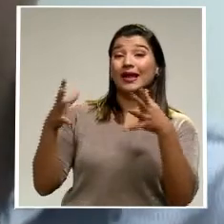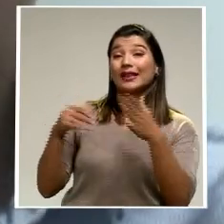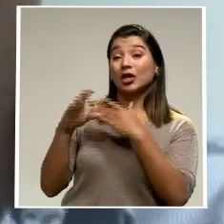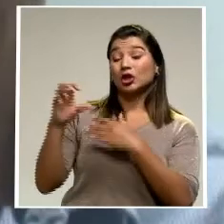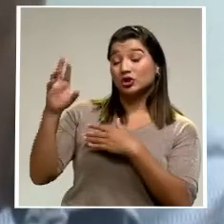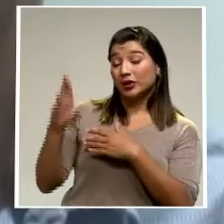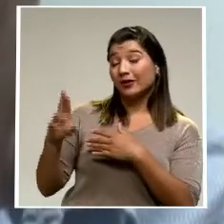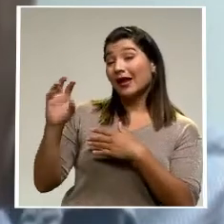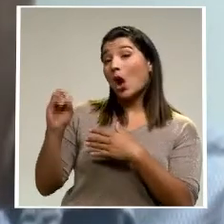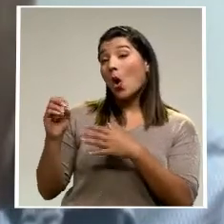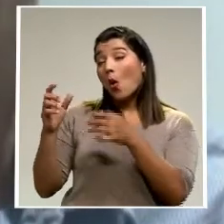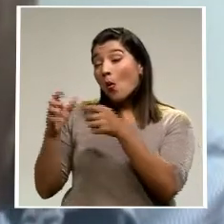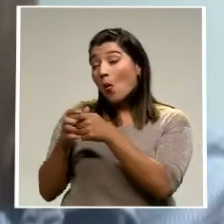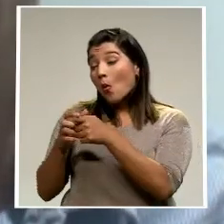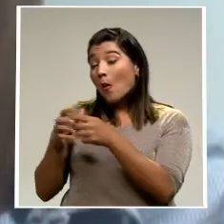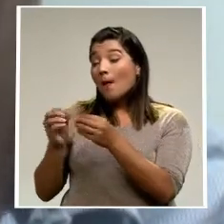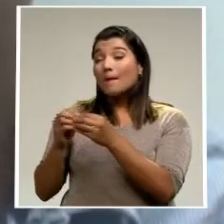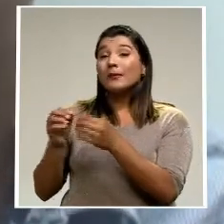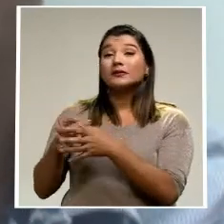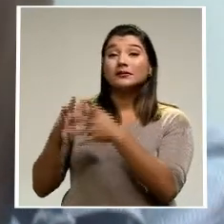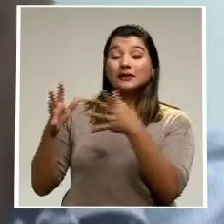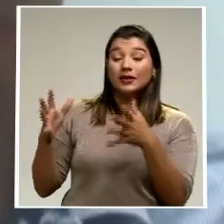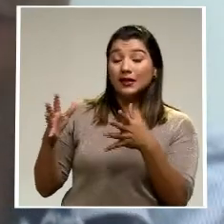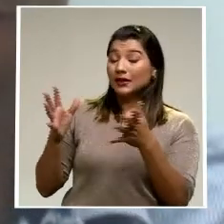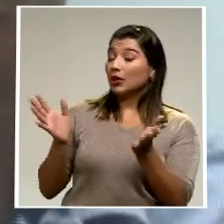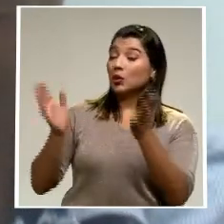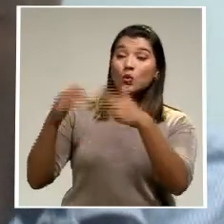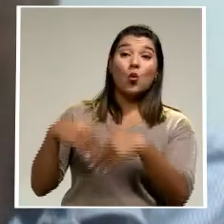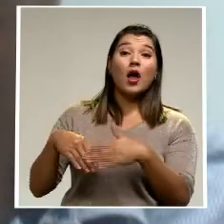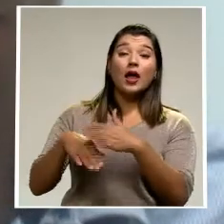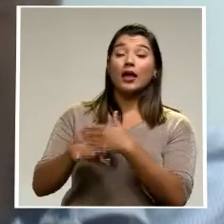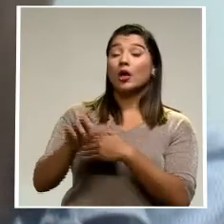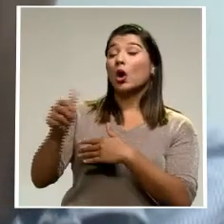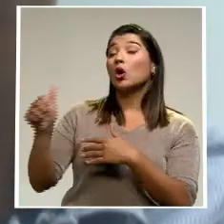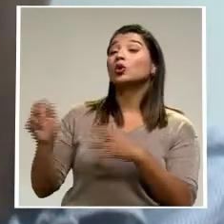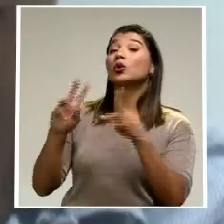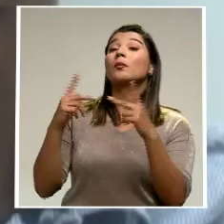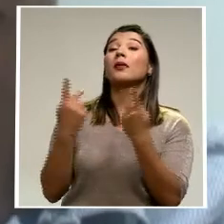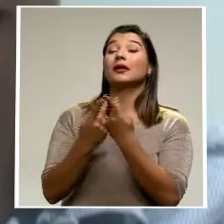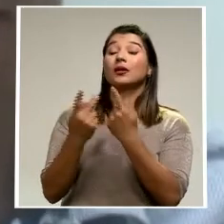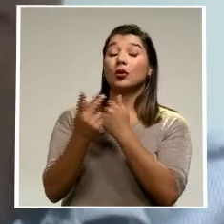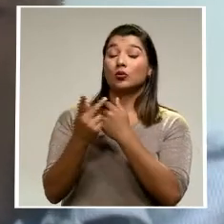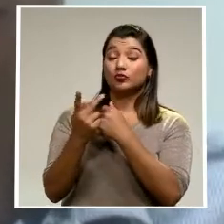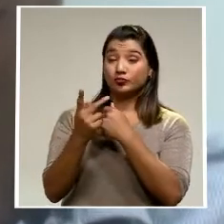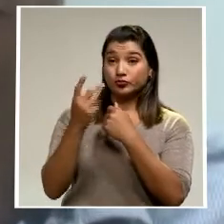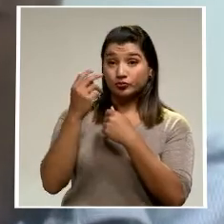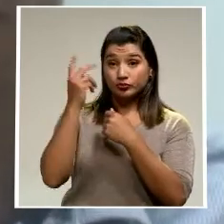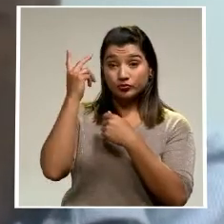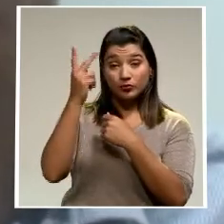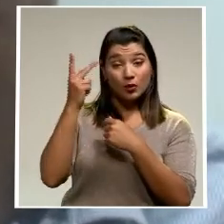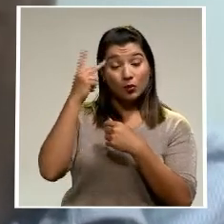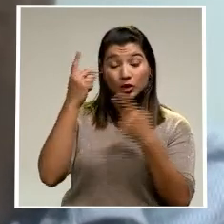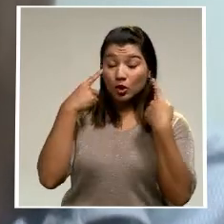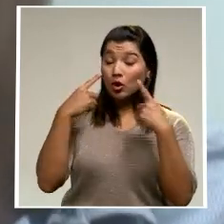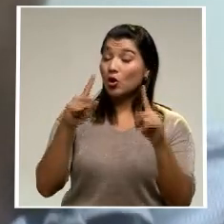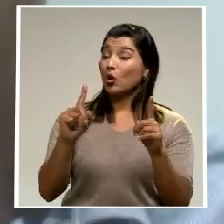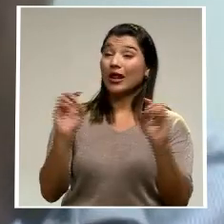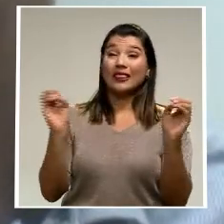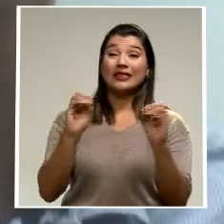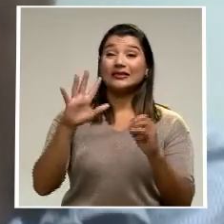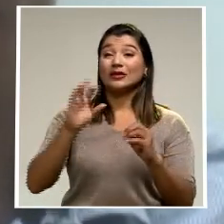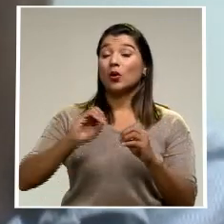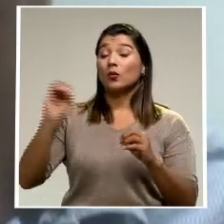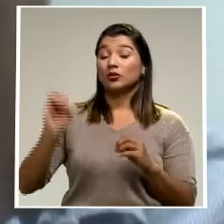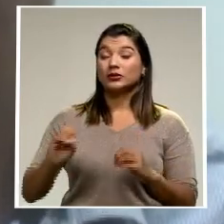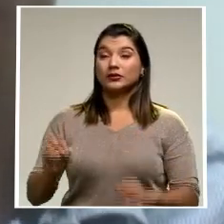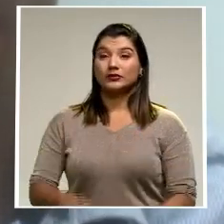o la minoría más grande, que es el Partido de Liberación Nacional, no la hay en el resto de los partidos políticos que no llegan a alcanzar casi ni el 5% de las intenciones o las simpatías